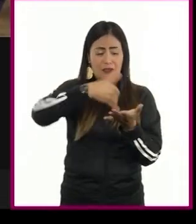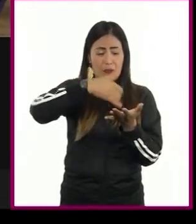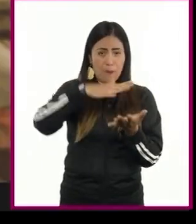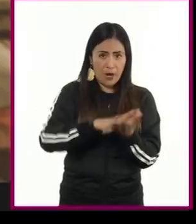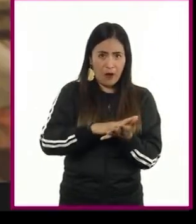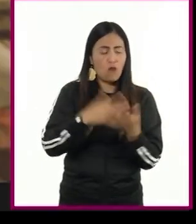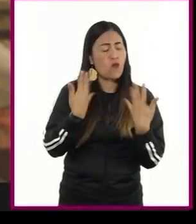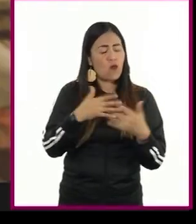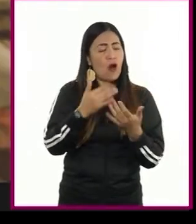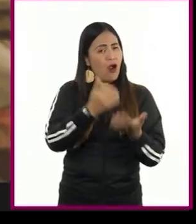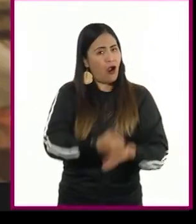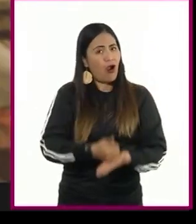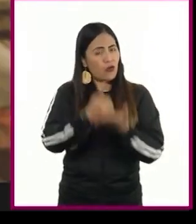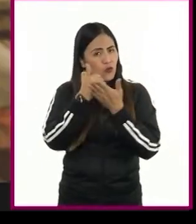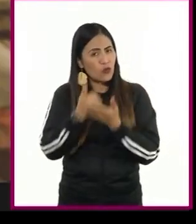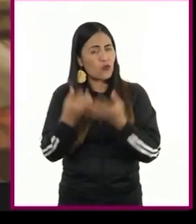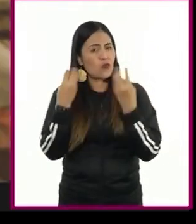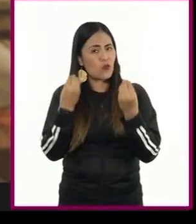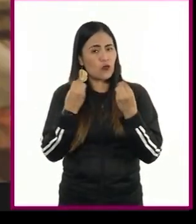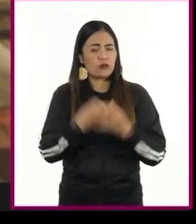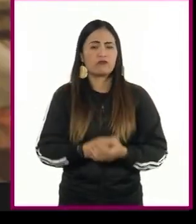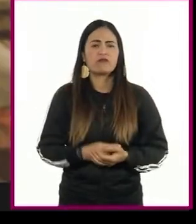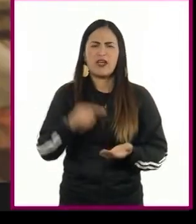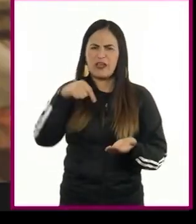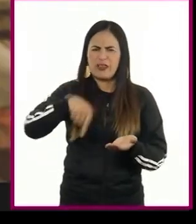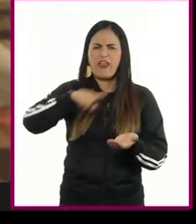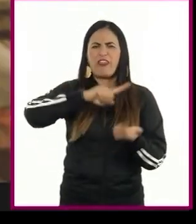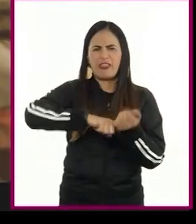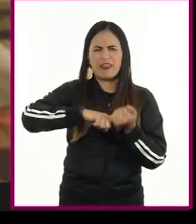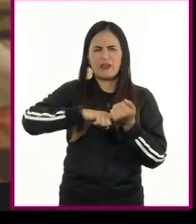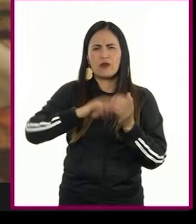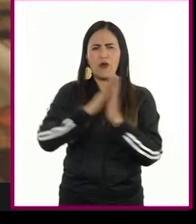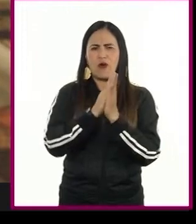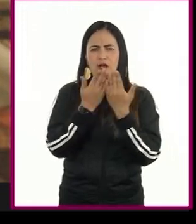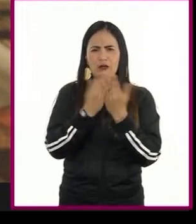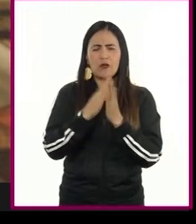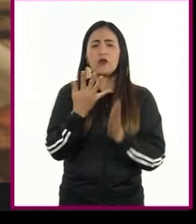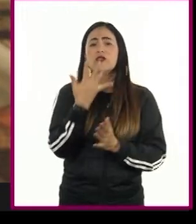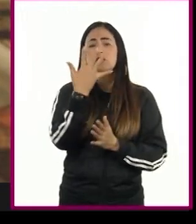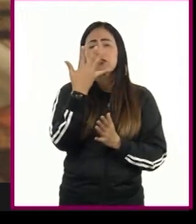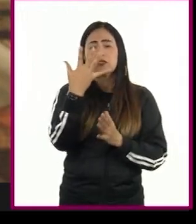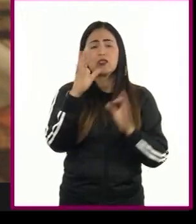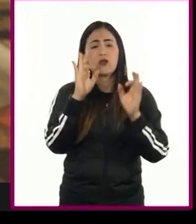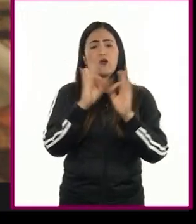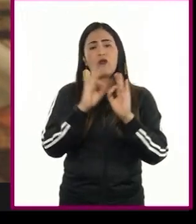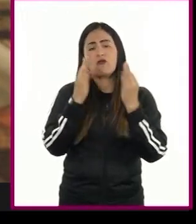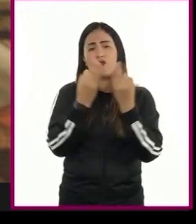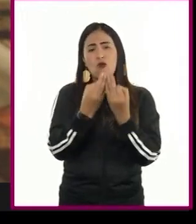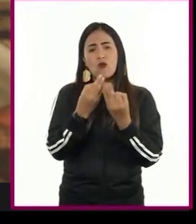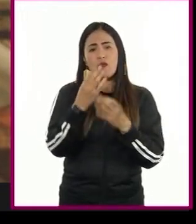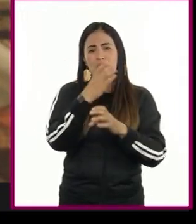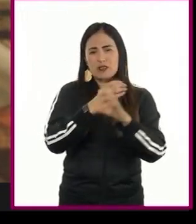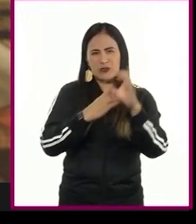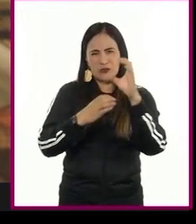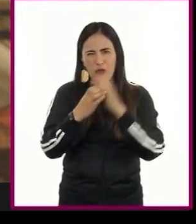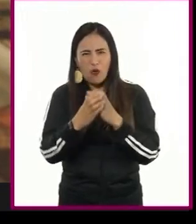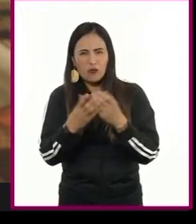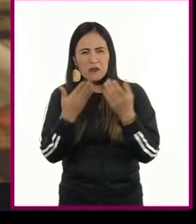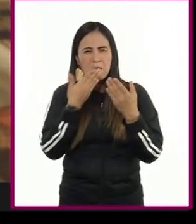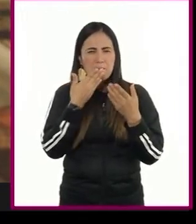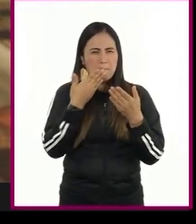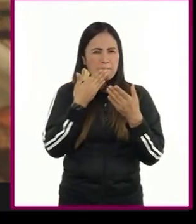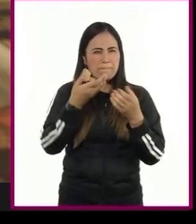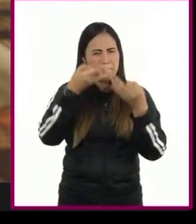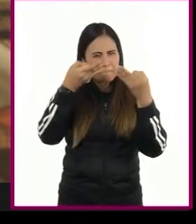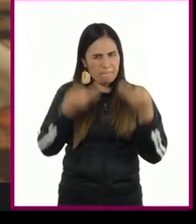ayuda. El libro contiene el tratamiento de los 5 cuerpos regulares, cuyas formas